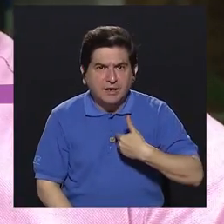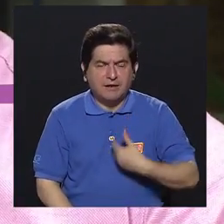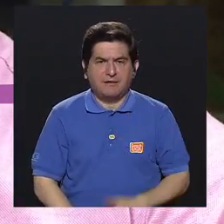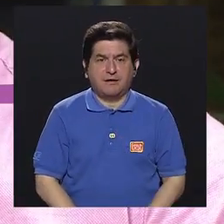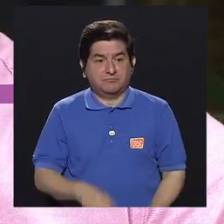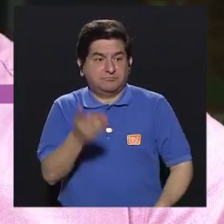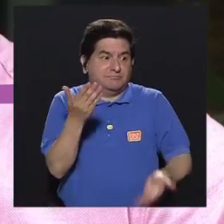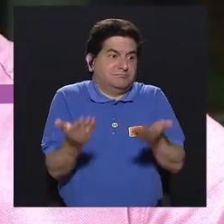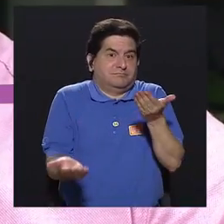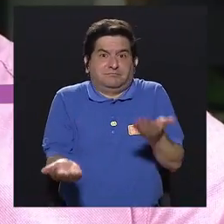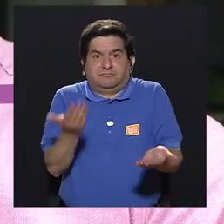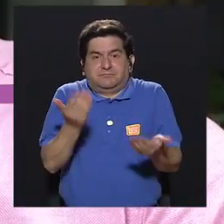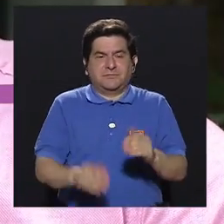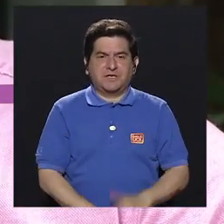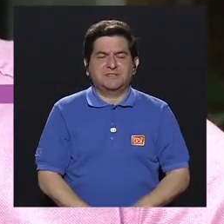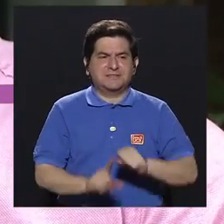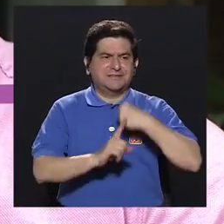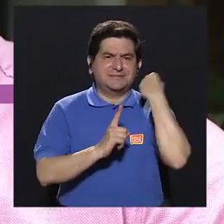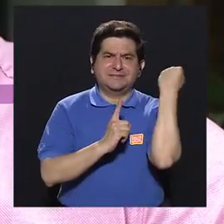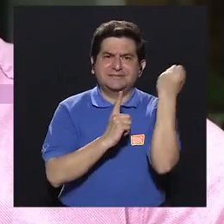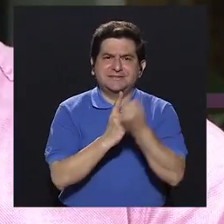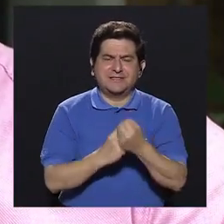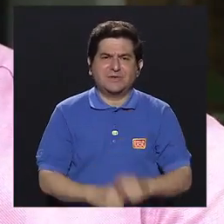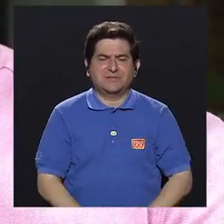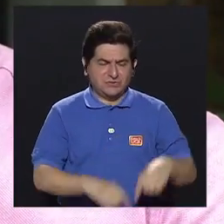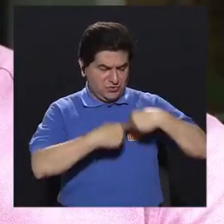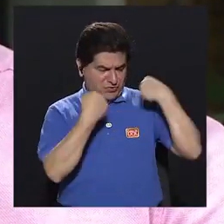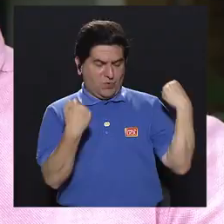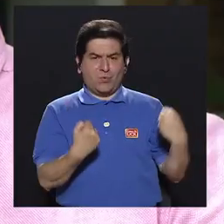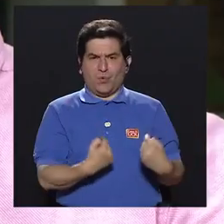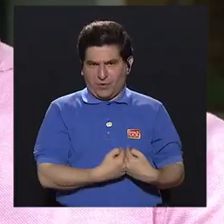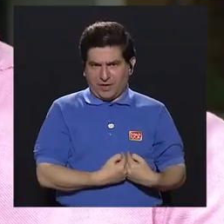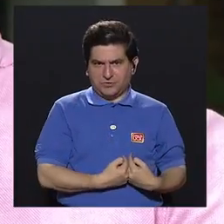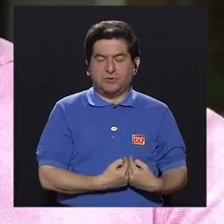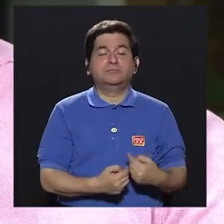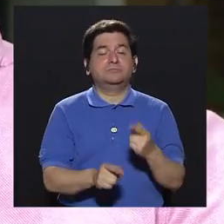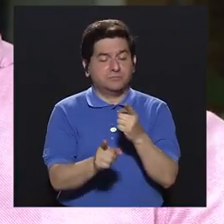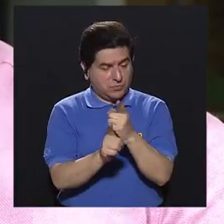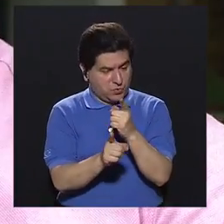para una condición cardíaca, ¿verdad?